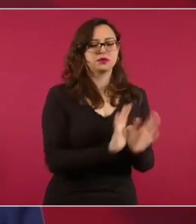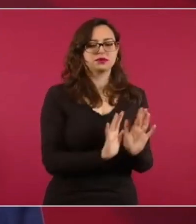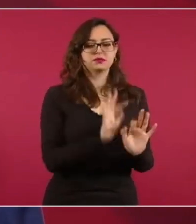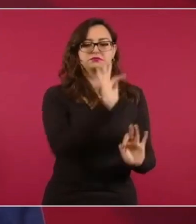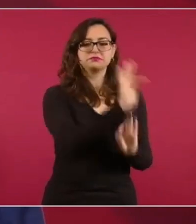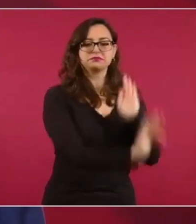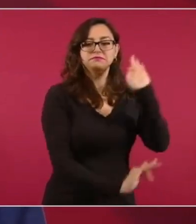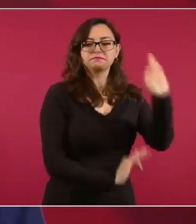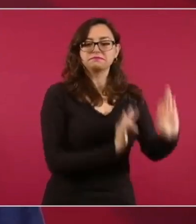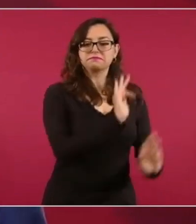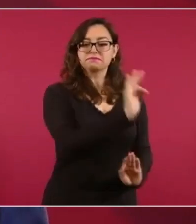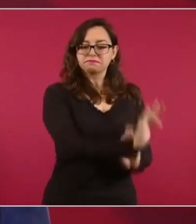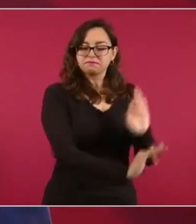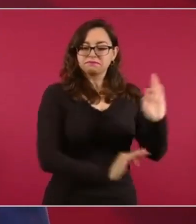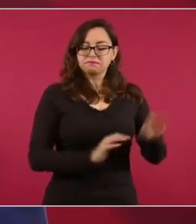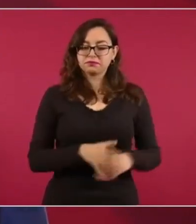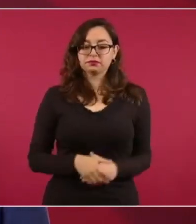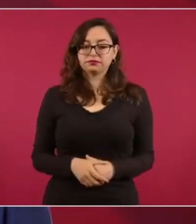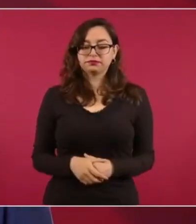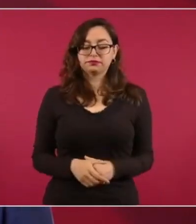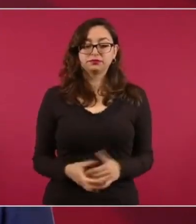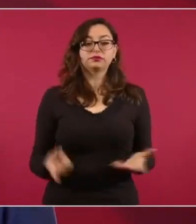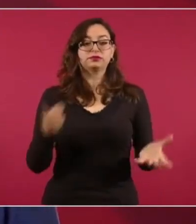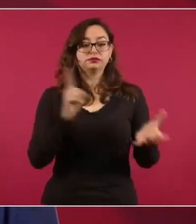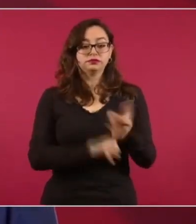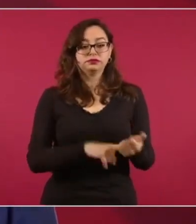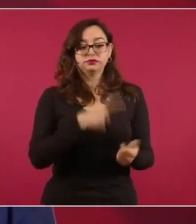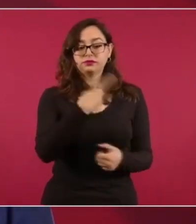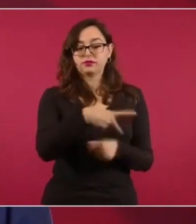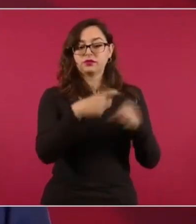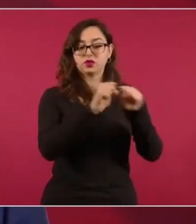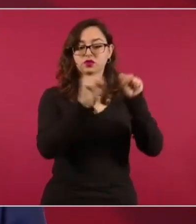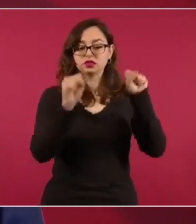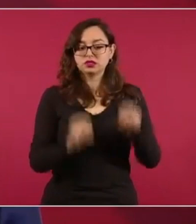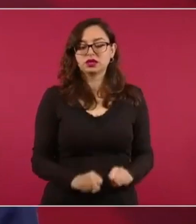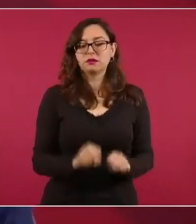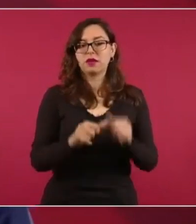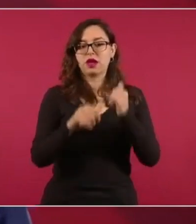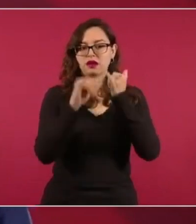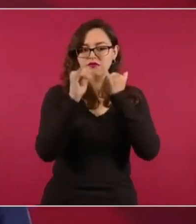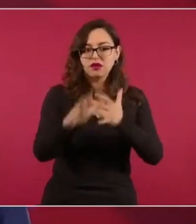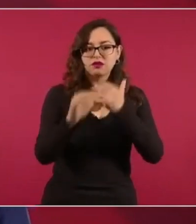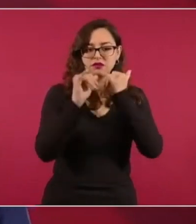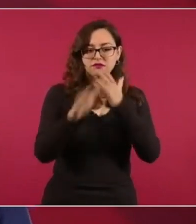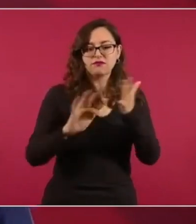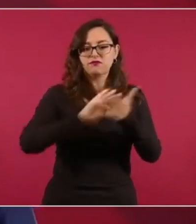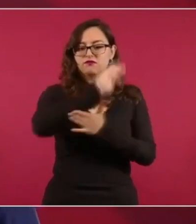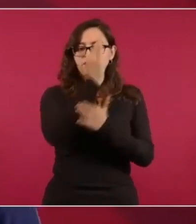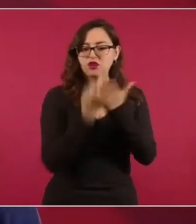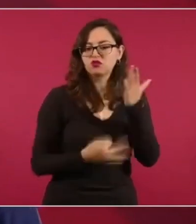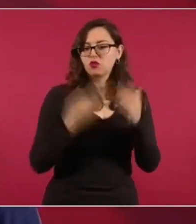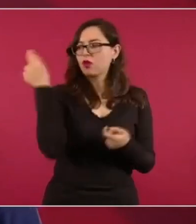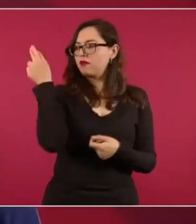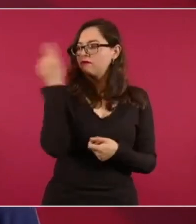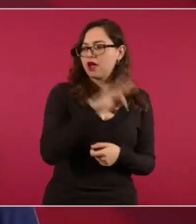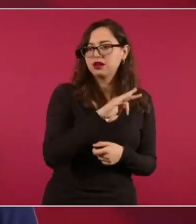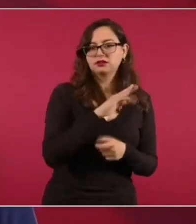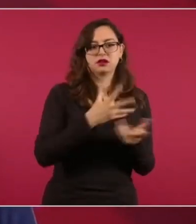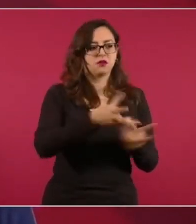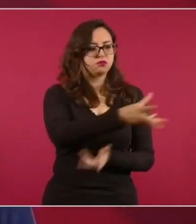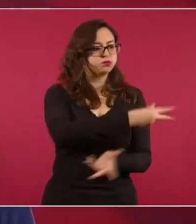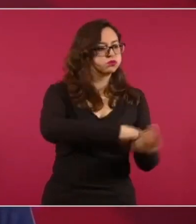Y crearon incluso todo un sistema de facturaciones falsas